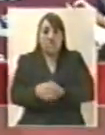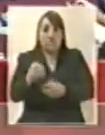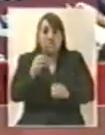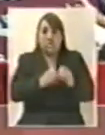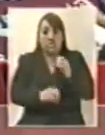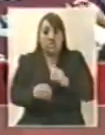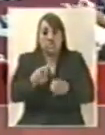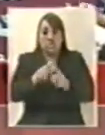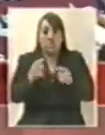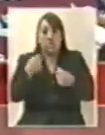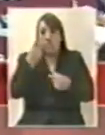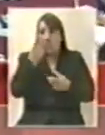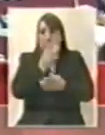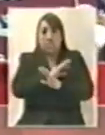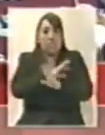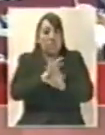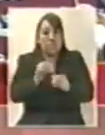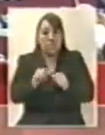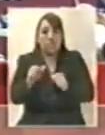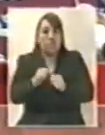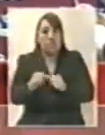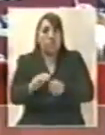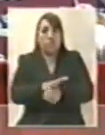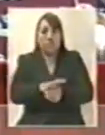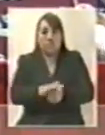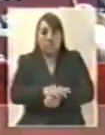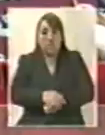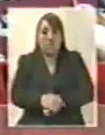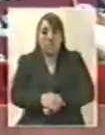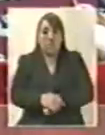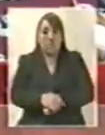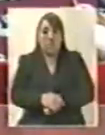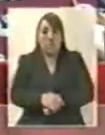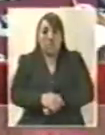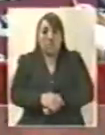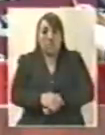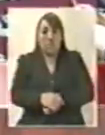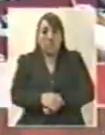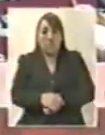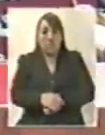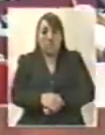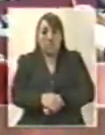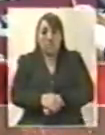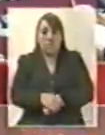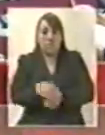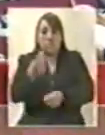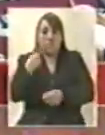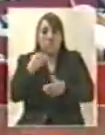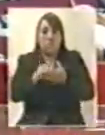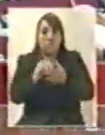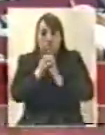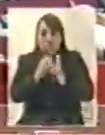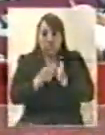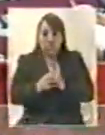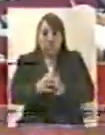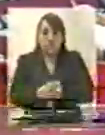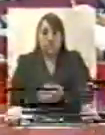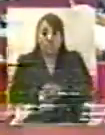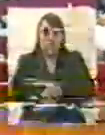permite que exista bancadas de organizaciones que no tienen el número suficiente para